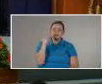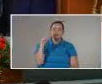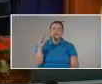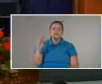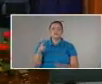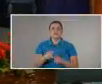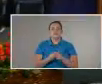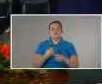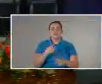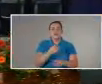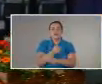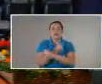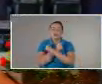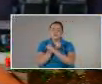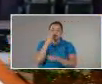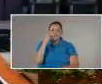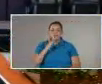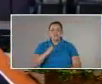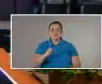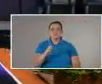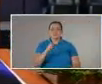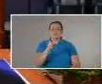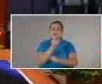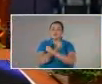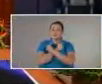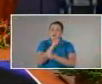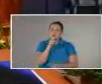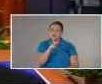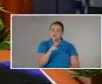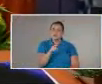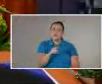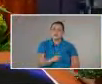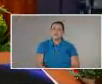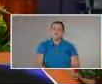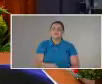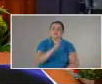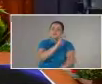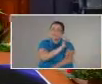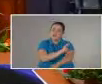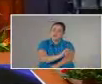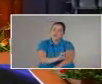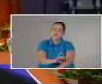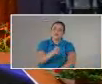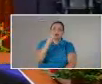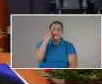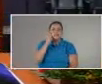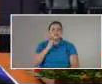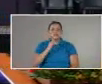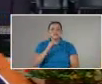con amor eterno lo ha amado, y por lo tanto le prolongó su misericordia, dice la Biblia.